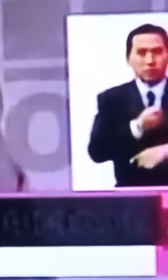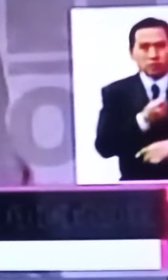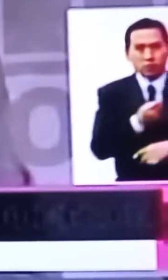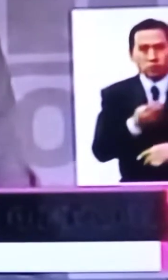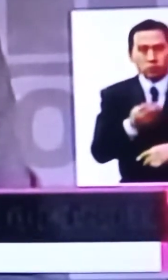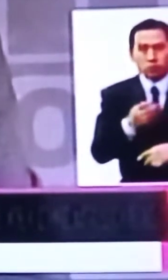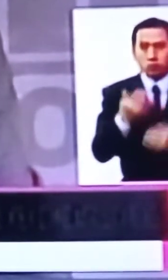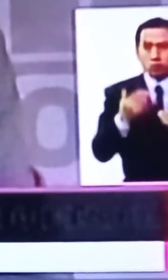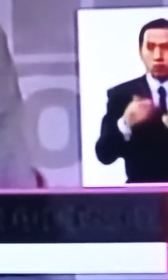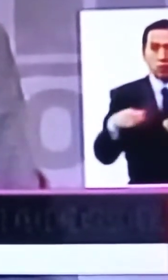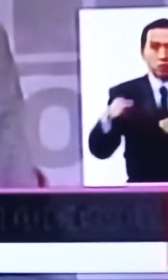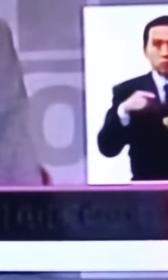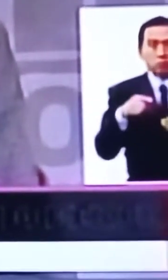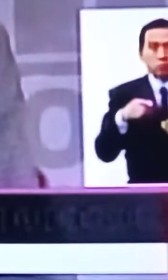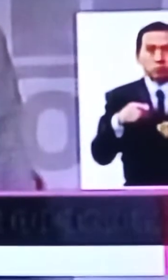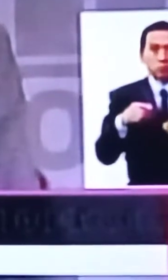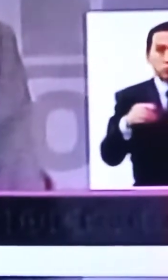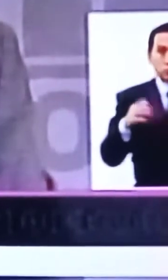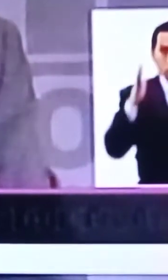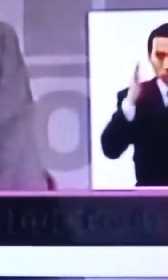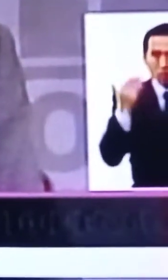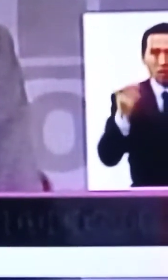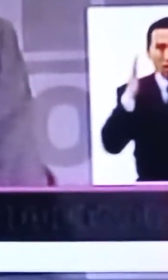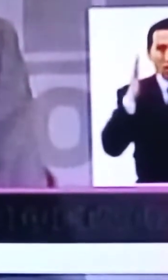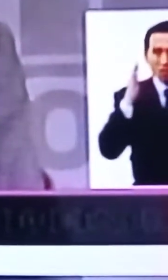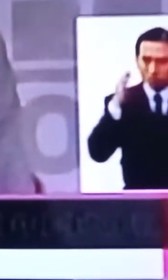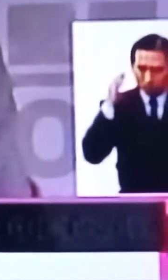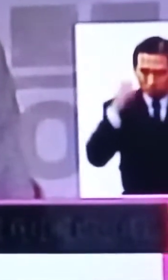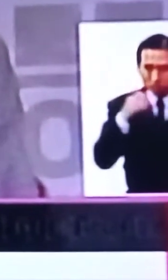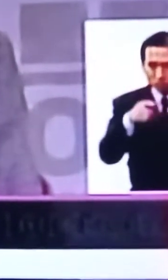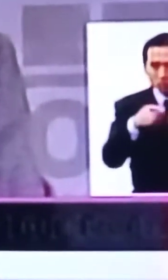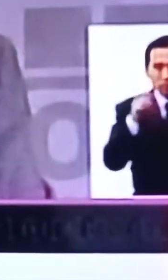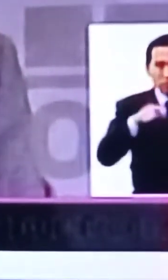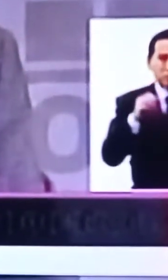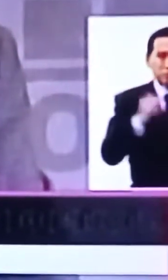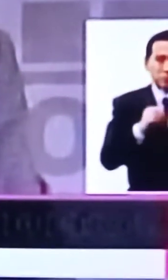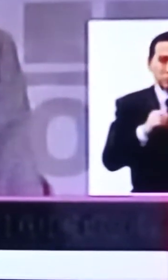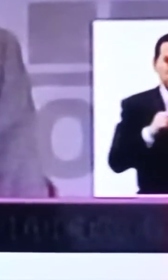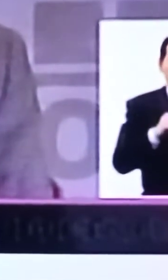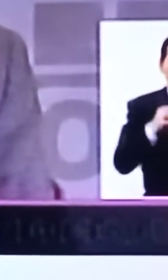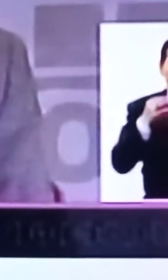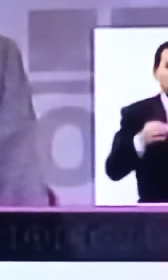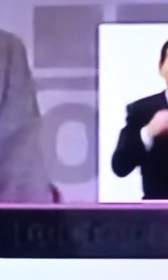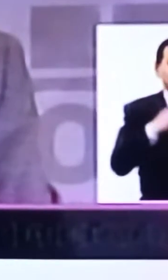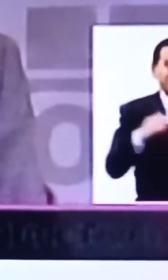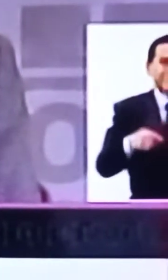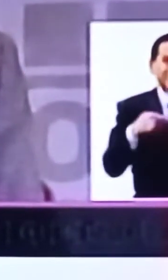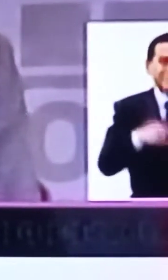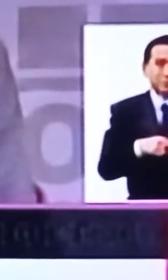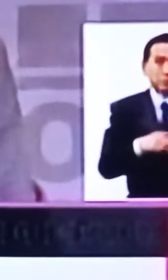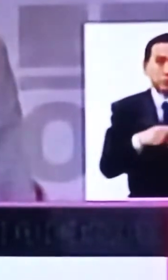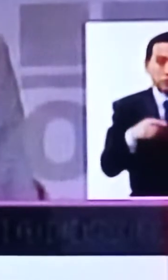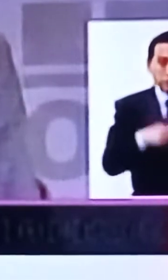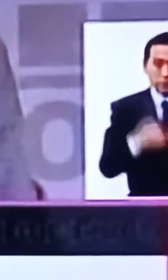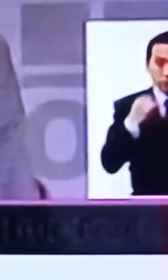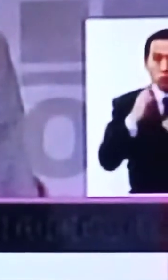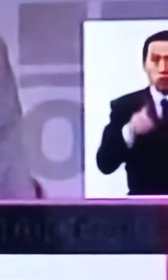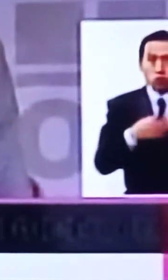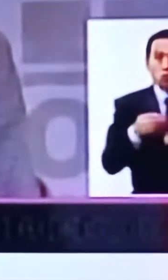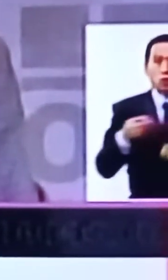atención está concentrada en la finalización del cómputo, pero toda esta información va a ser